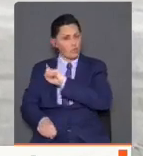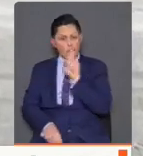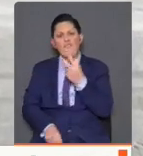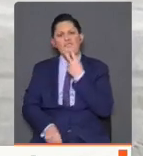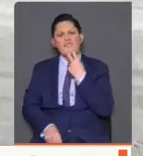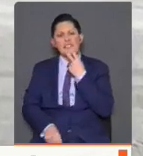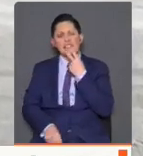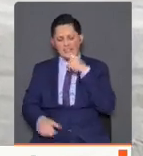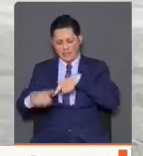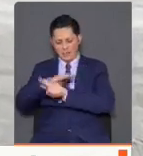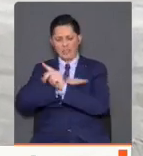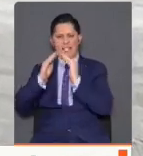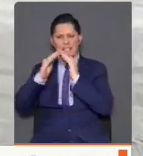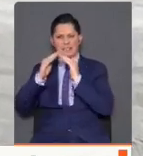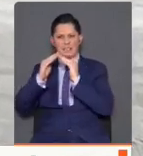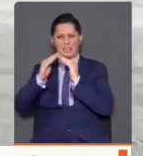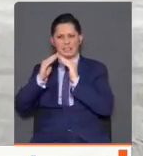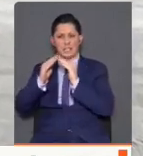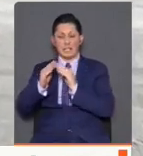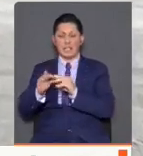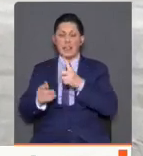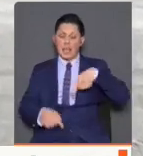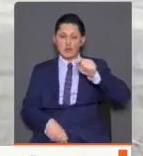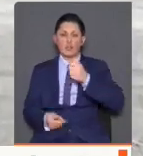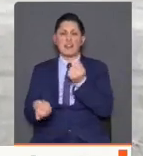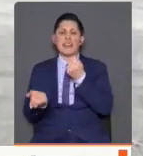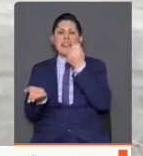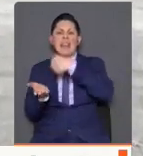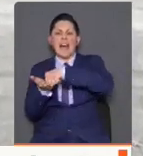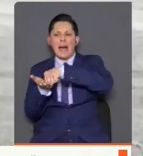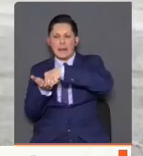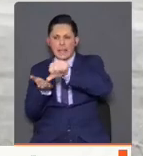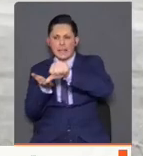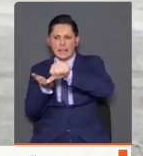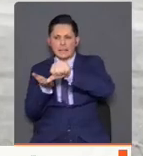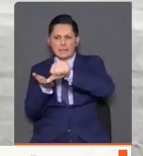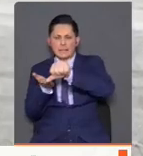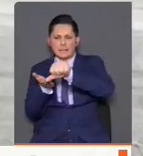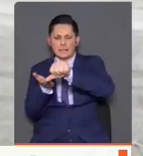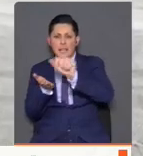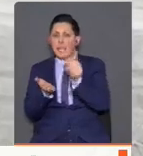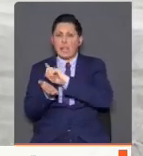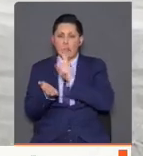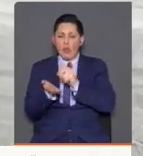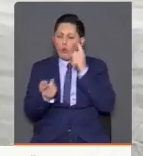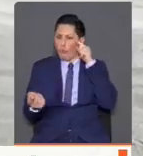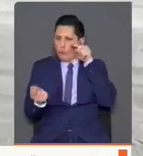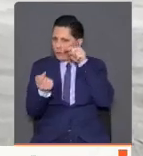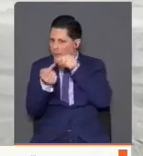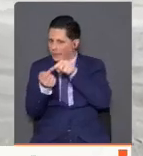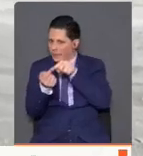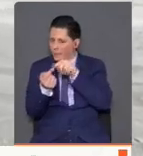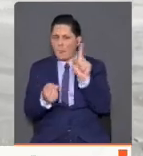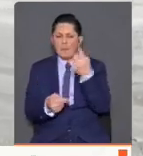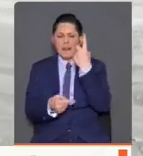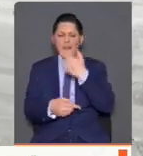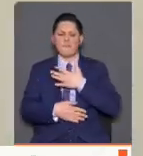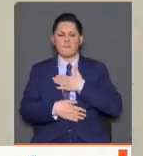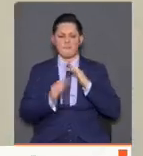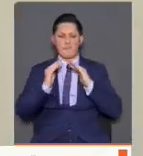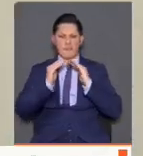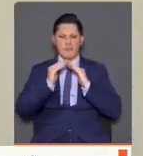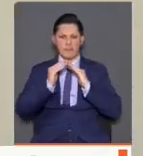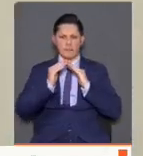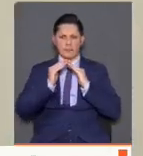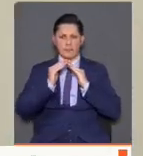que sin duda yo creo que las deben arrendar y no las utilizan para un fin como primera vivienda, sino para fines de negocio.